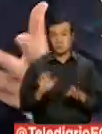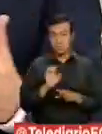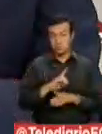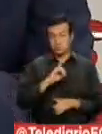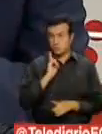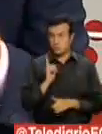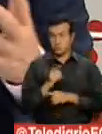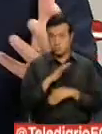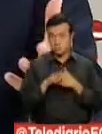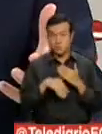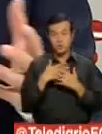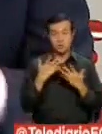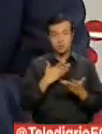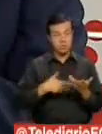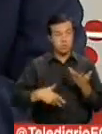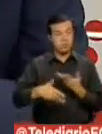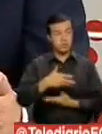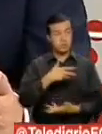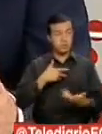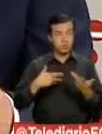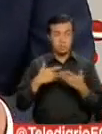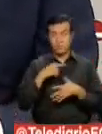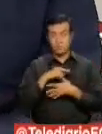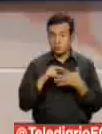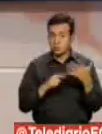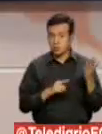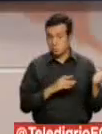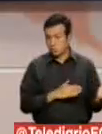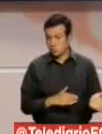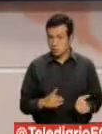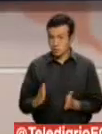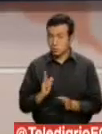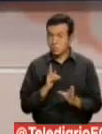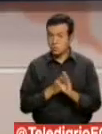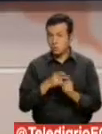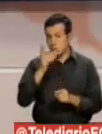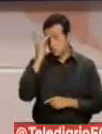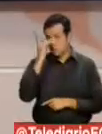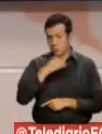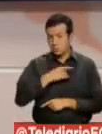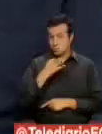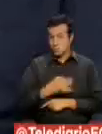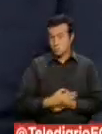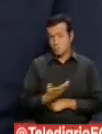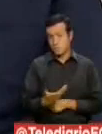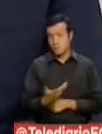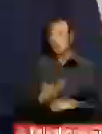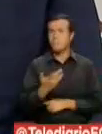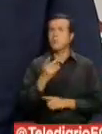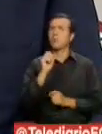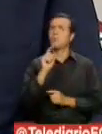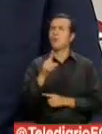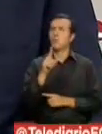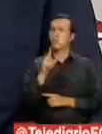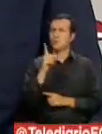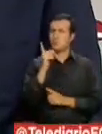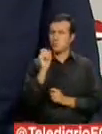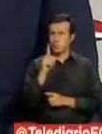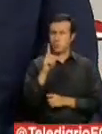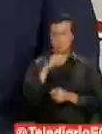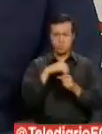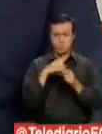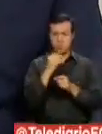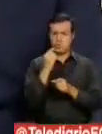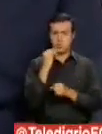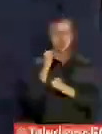manera todos coparticipamos en los efectos y consecuencias de estas decisiones. Pero esto está dentro de lo que el Fondo